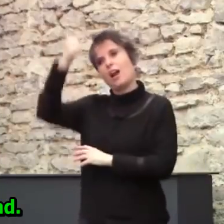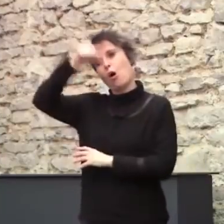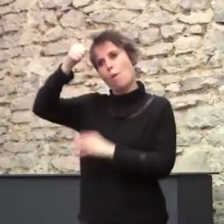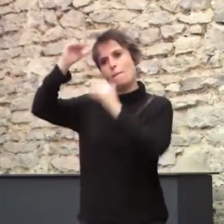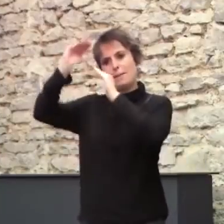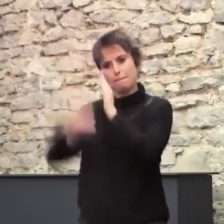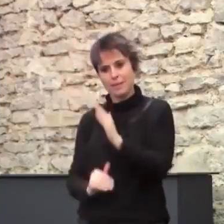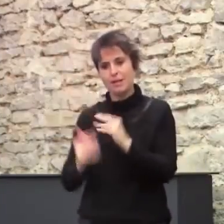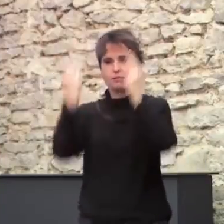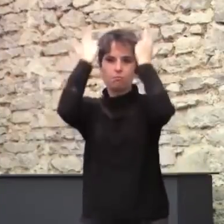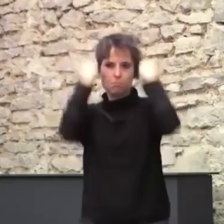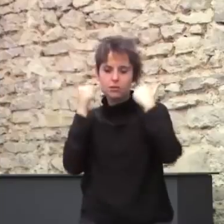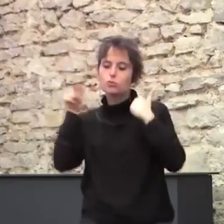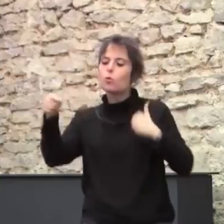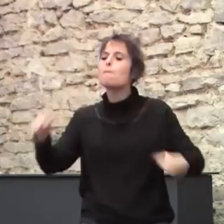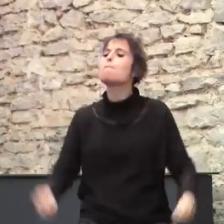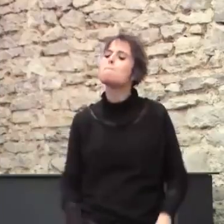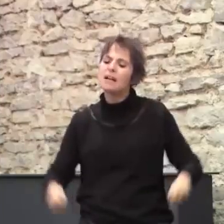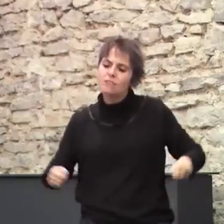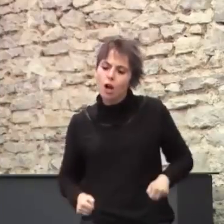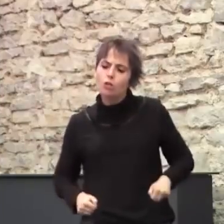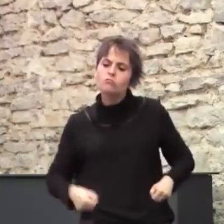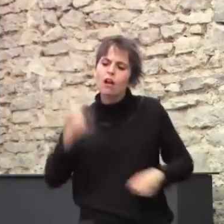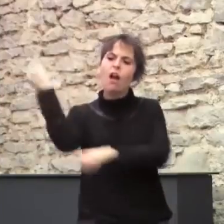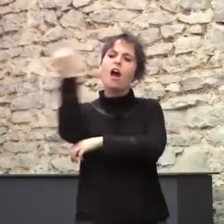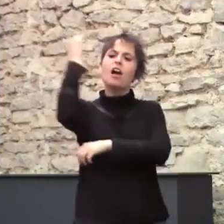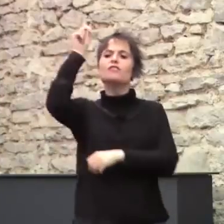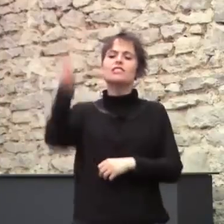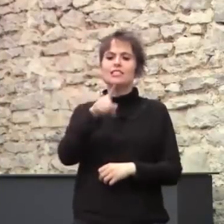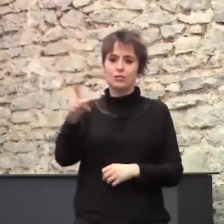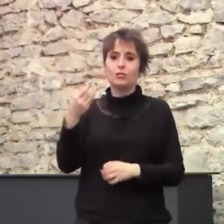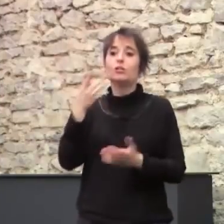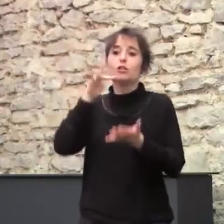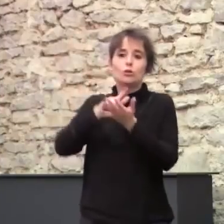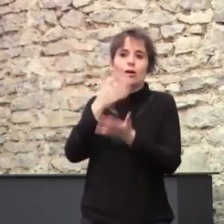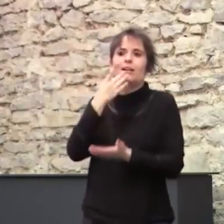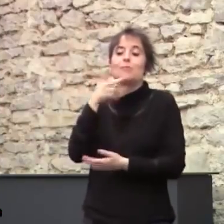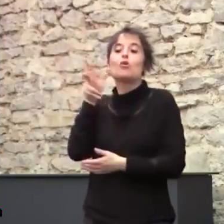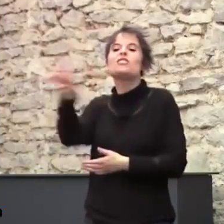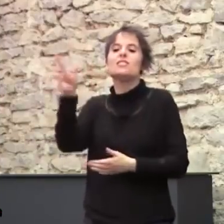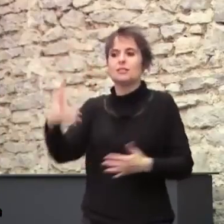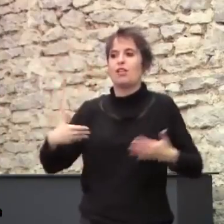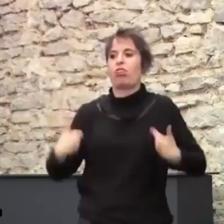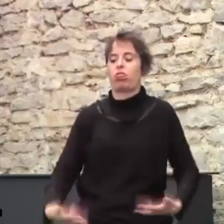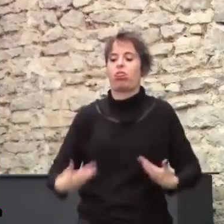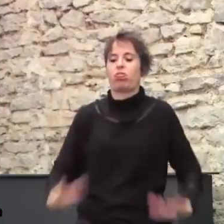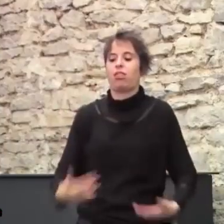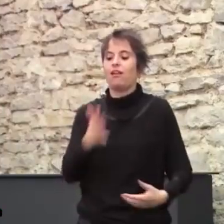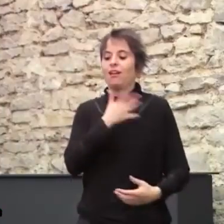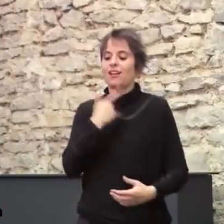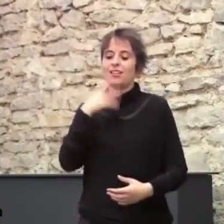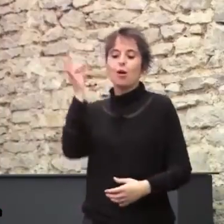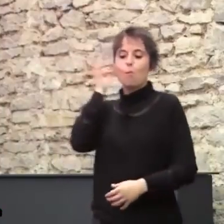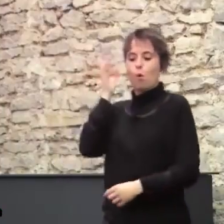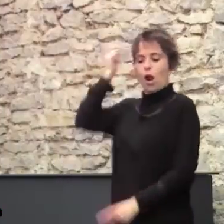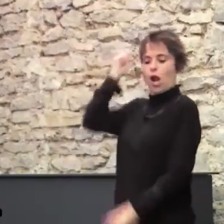masculinidad, ¿no? El rollo de quién lleva aquí los pantalones, ¿no? De hecho, hay muchos chistes que hablan sobre los calzonazos y que están sometidos